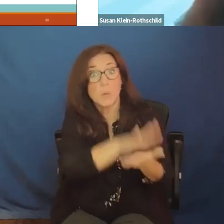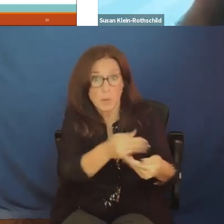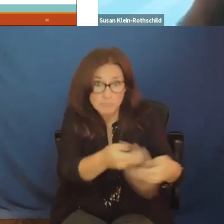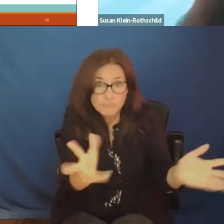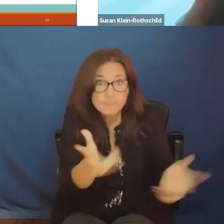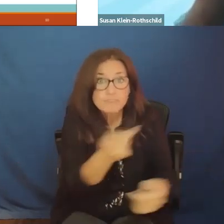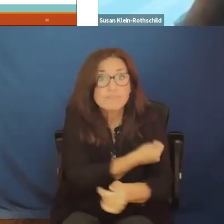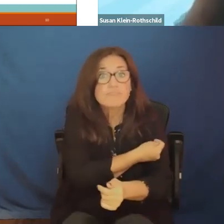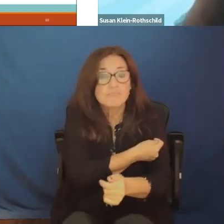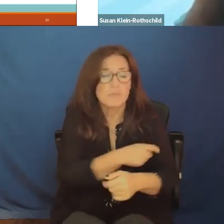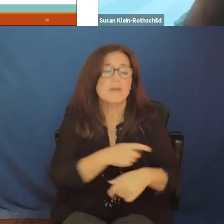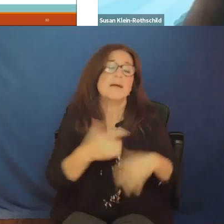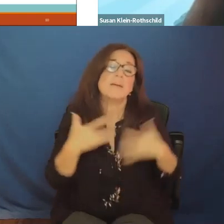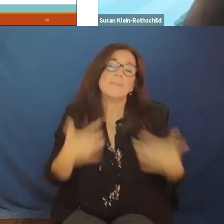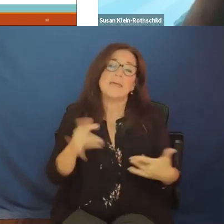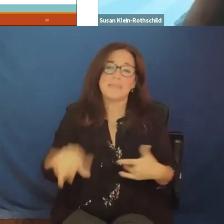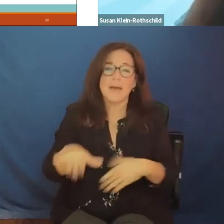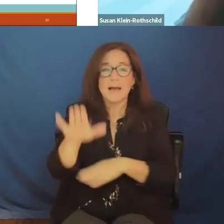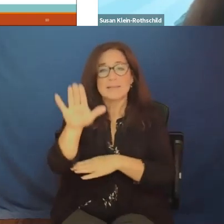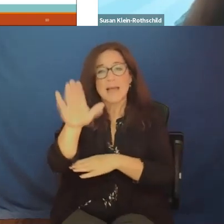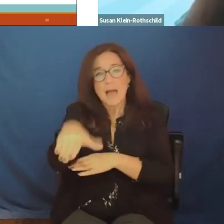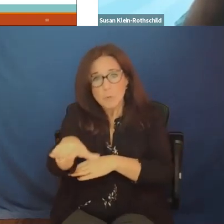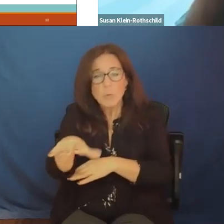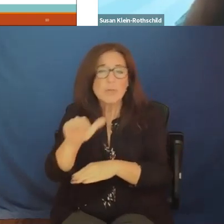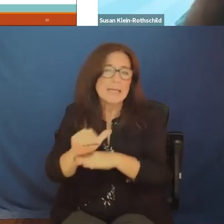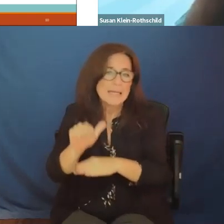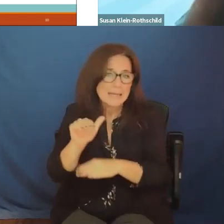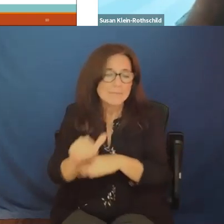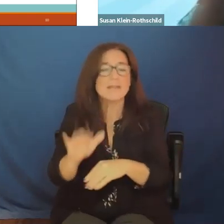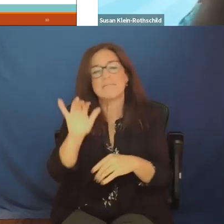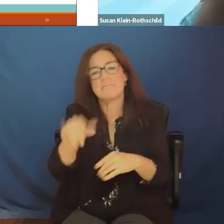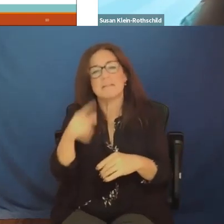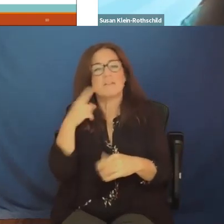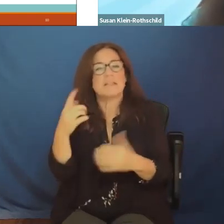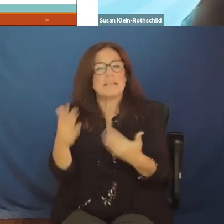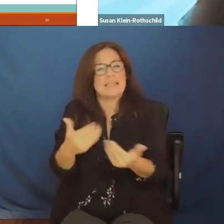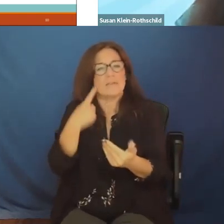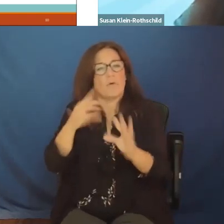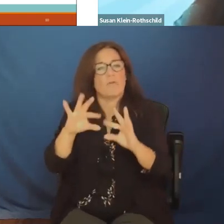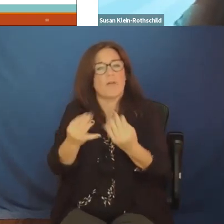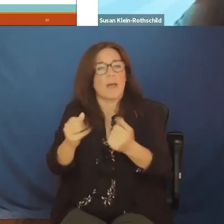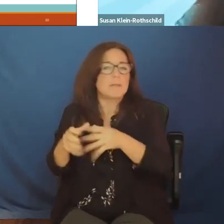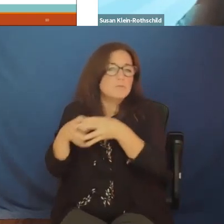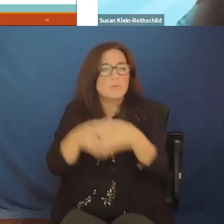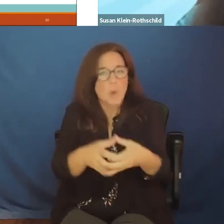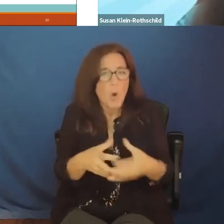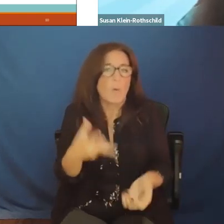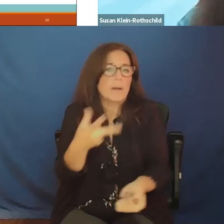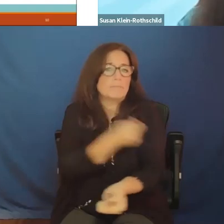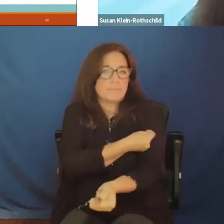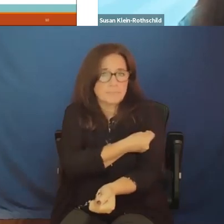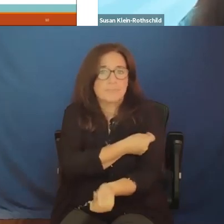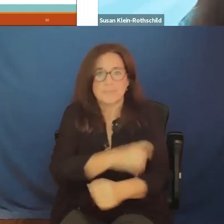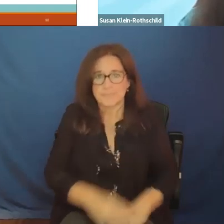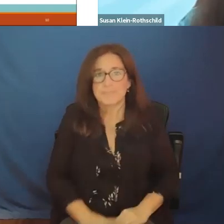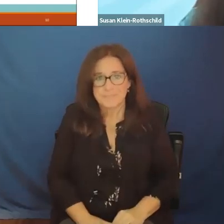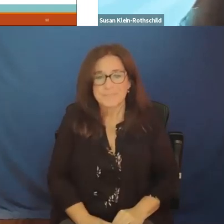vacunas estamos contemplando las tardes y las noches para que sea más conveniente y fácil para las familias